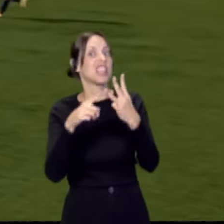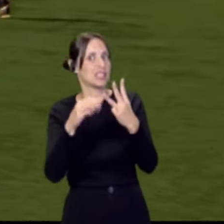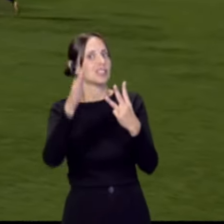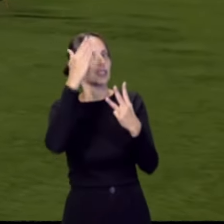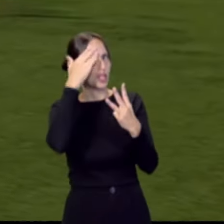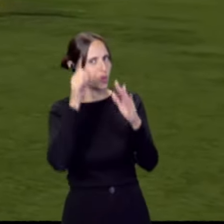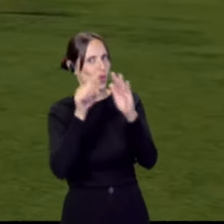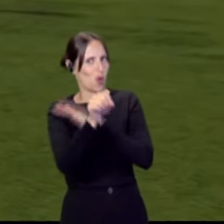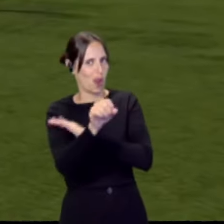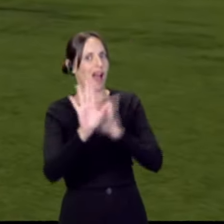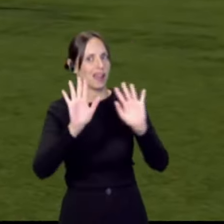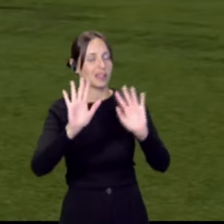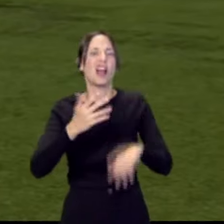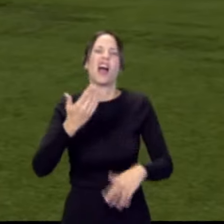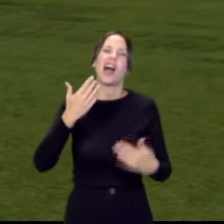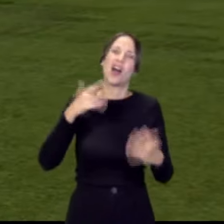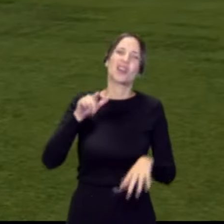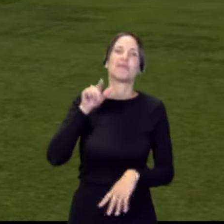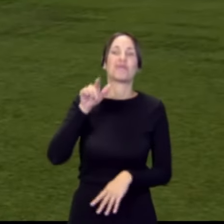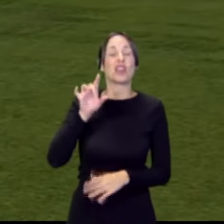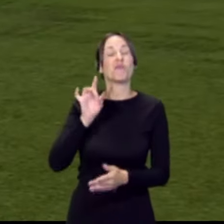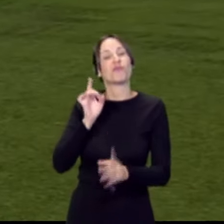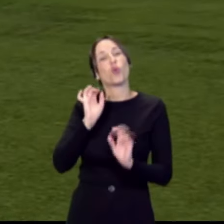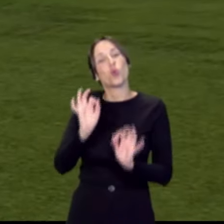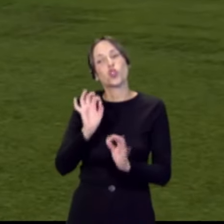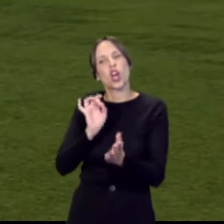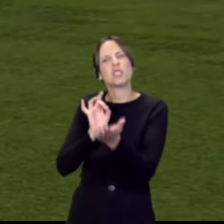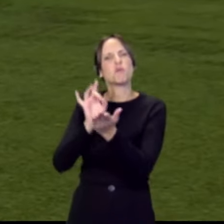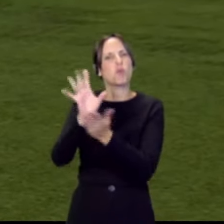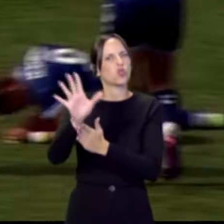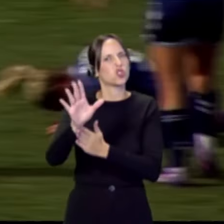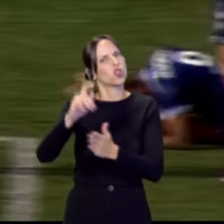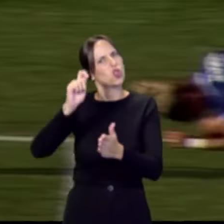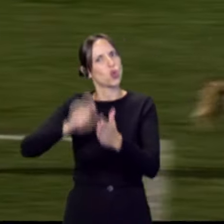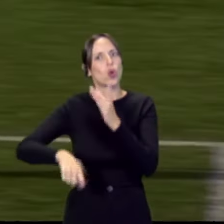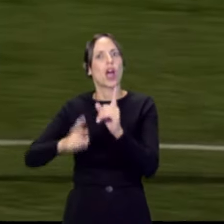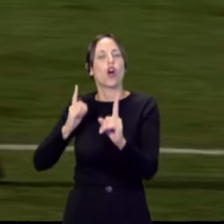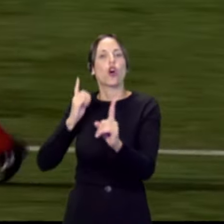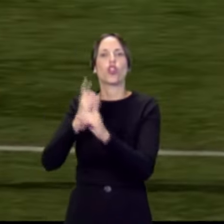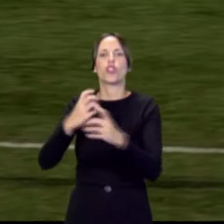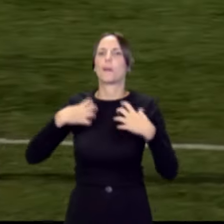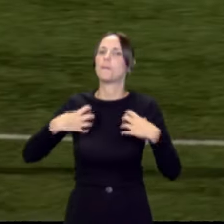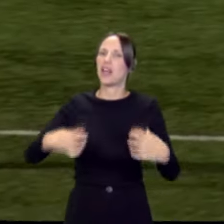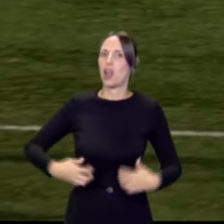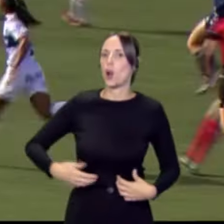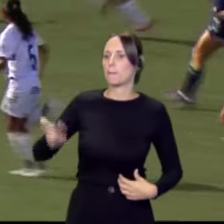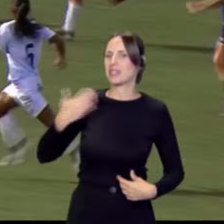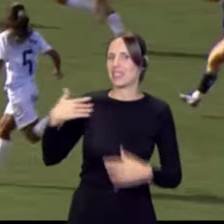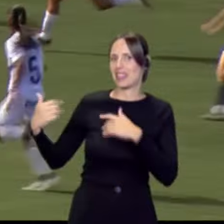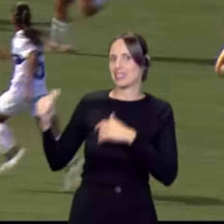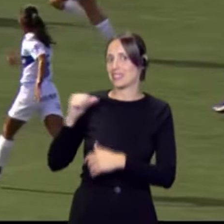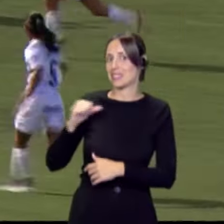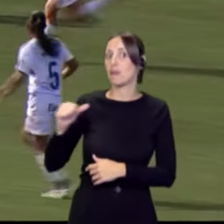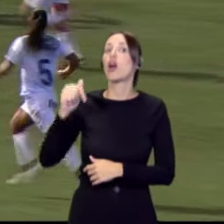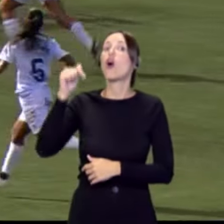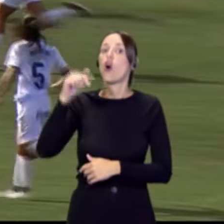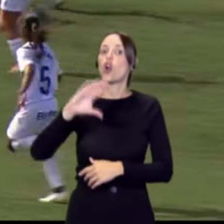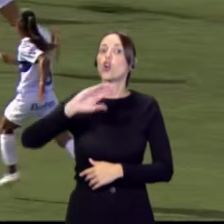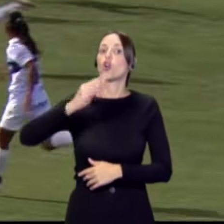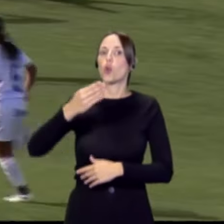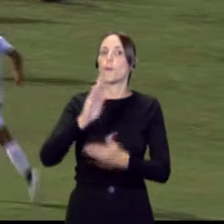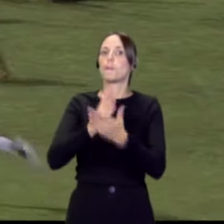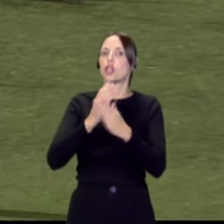aunque empañados con una rigurosa expulsión la pasada jornada ante el Levante Badalona. Hoy será presentada por el club ante los